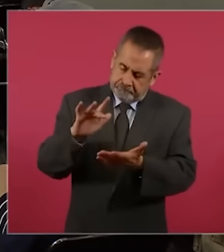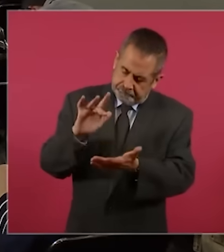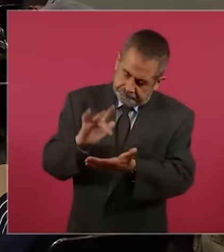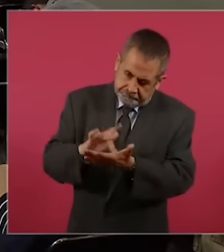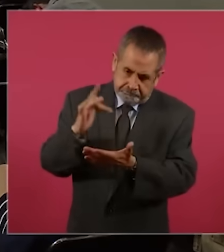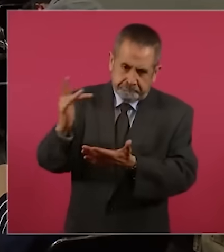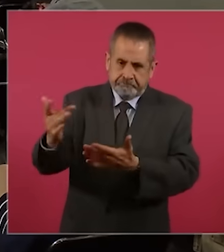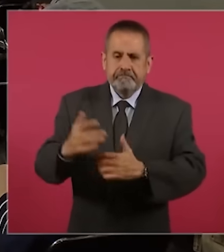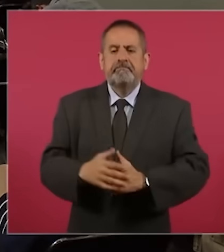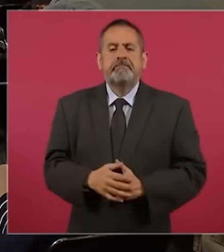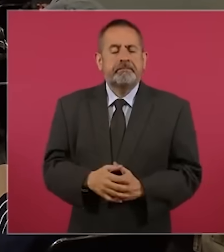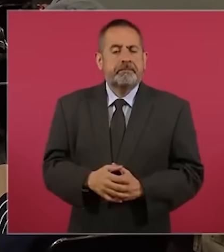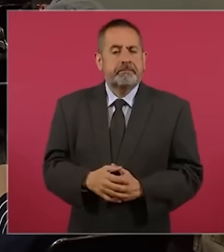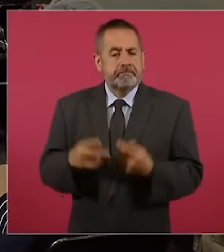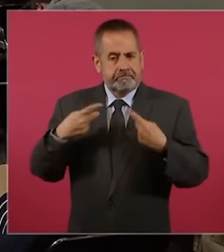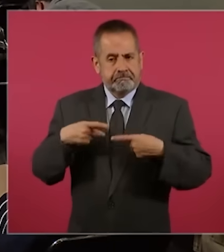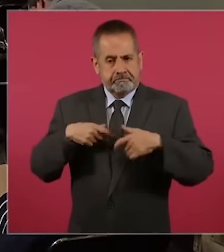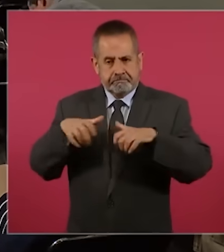a la gente,